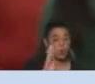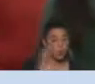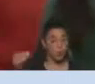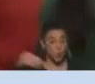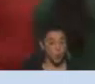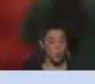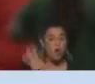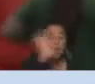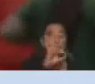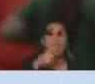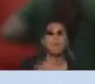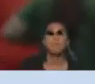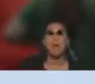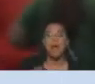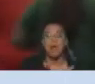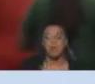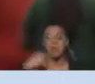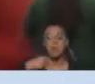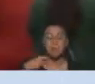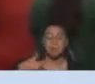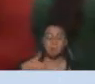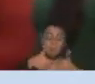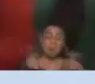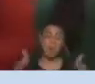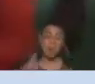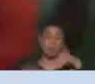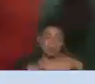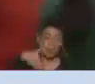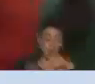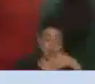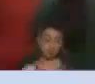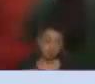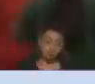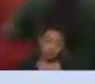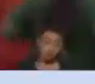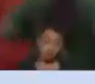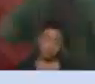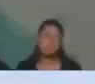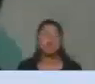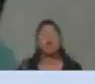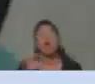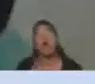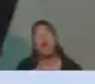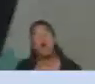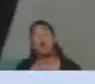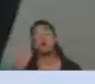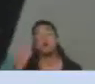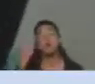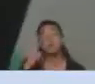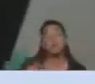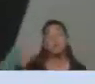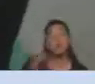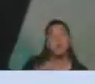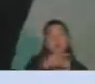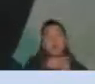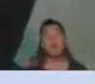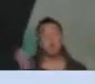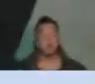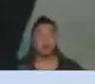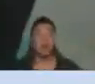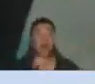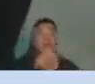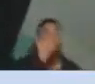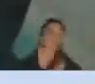a Parque Roca, la pileta olímpica, y después más tarde hago gimnasio 3 veces por semana. ¿Te gustan las distancias más